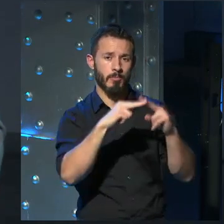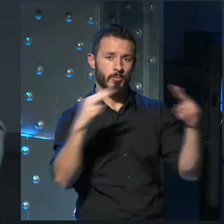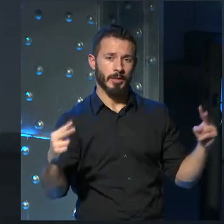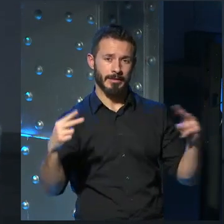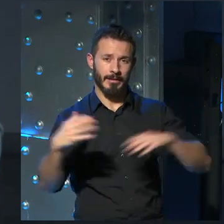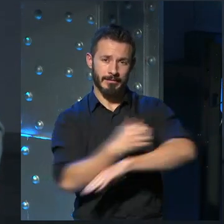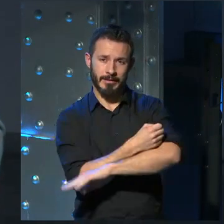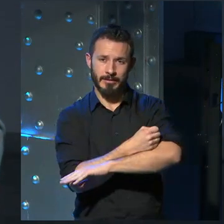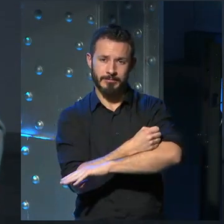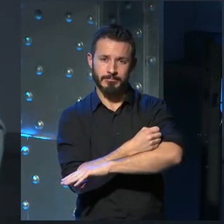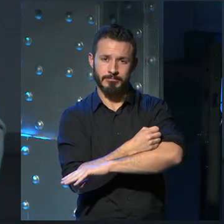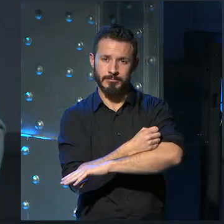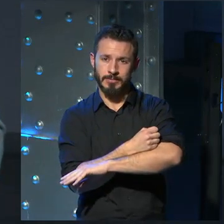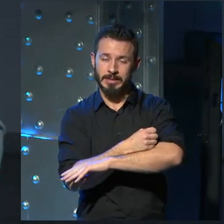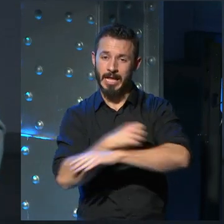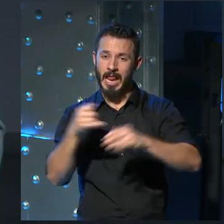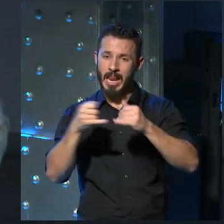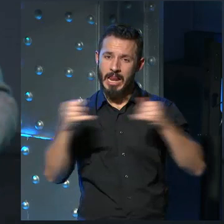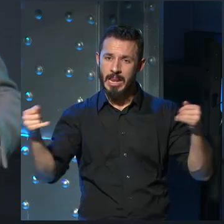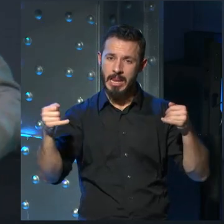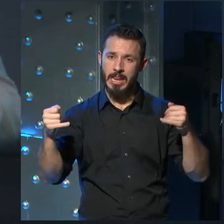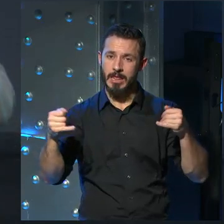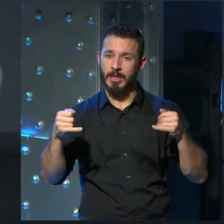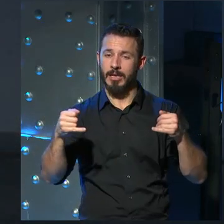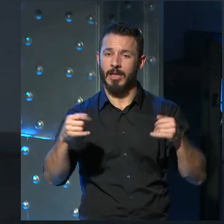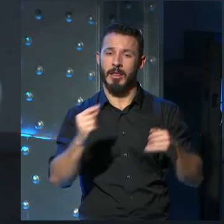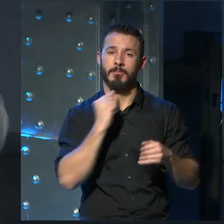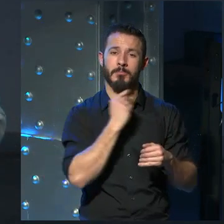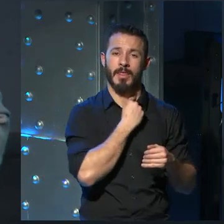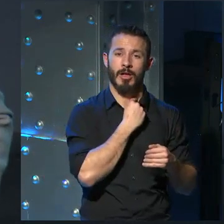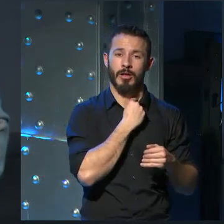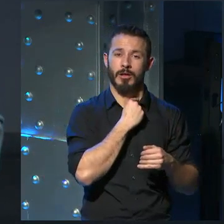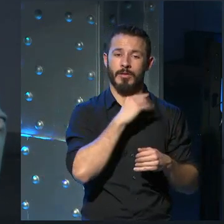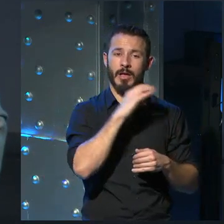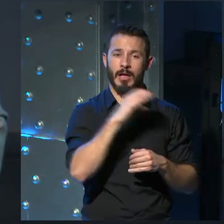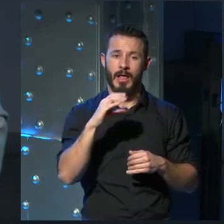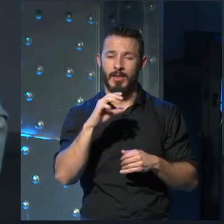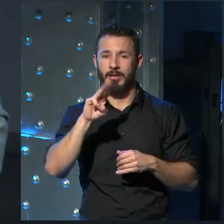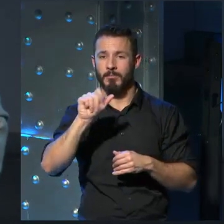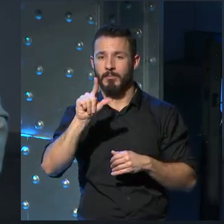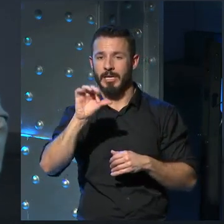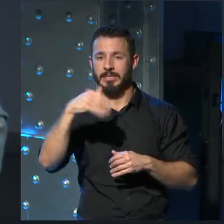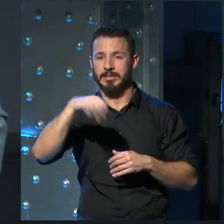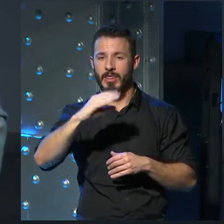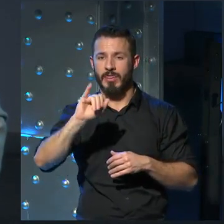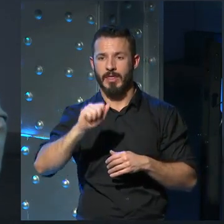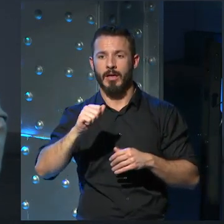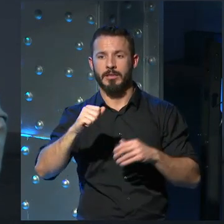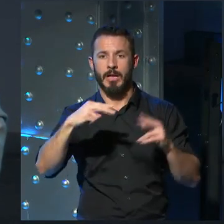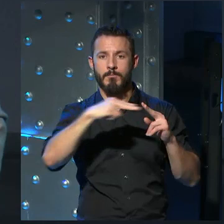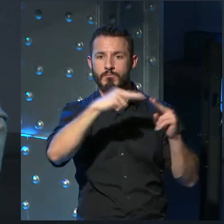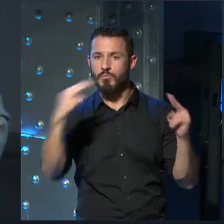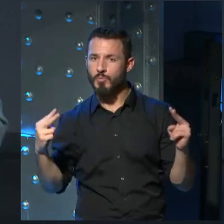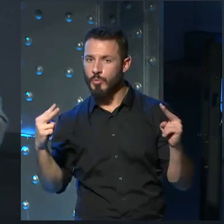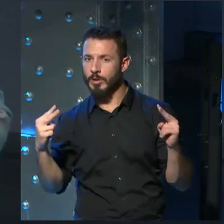ferrocarril de la línea que va a unir Badajoz, Cáceres, Plasencia, que es el puente de